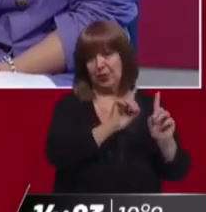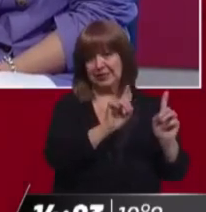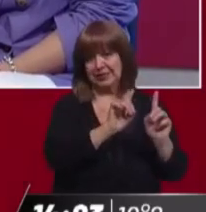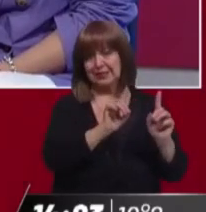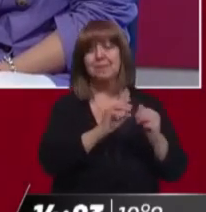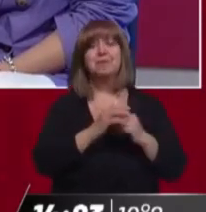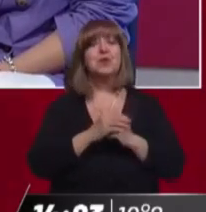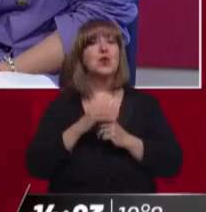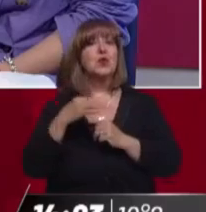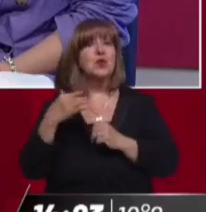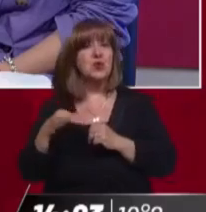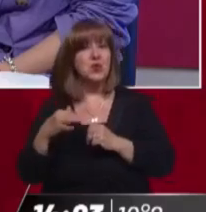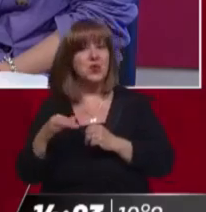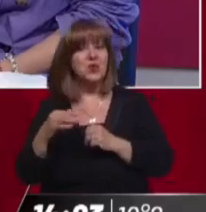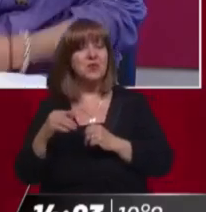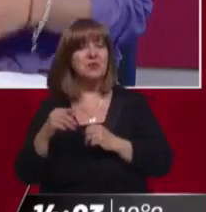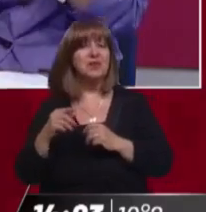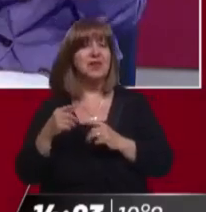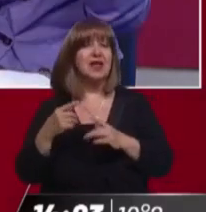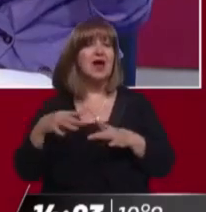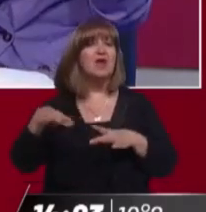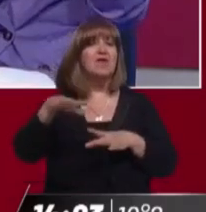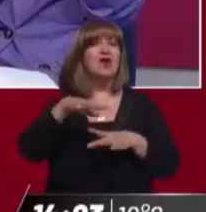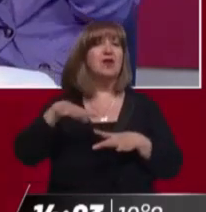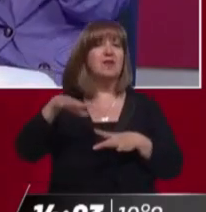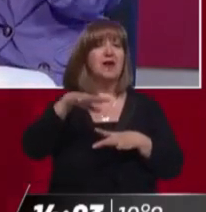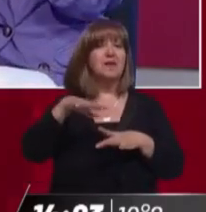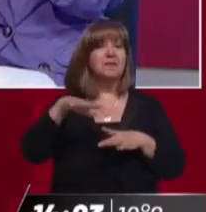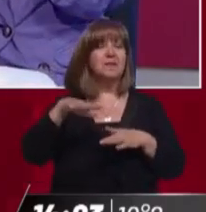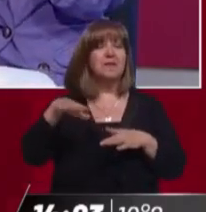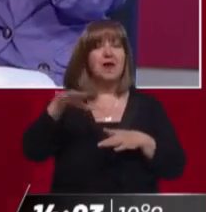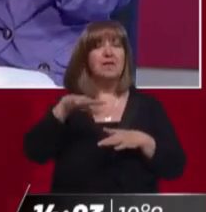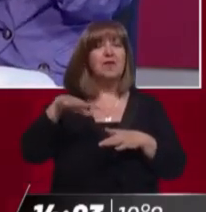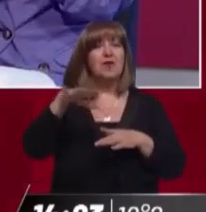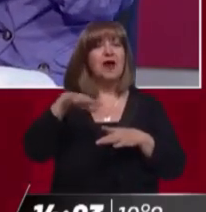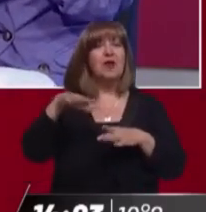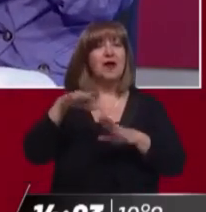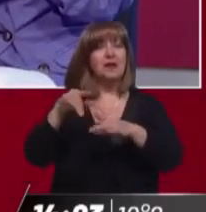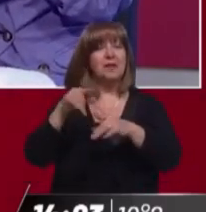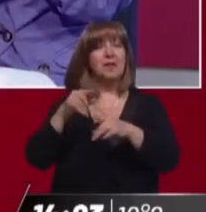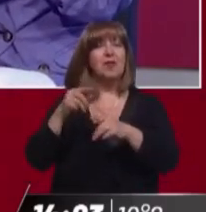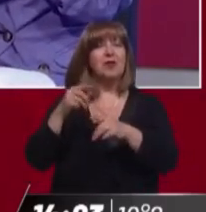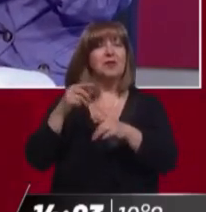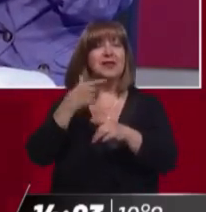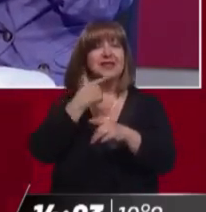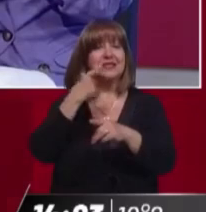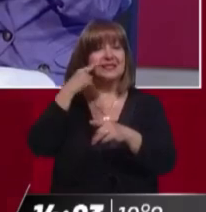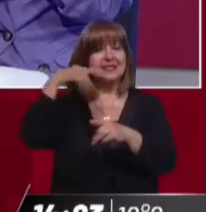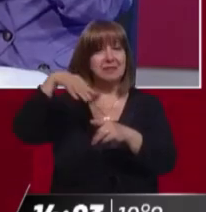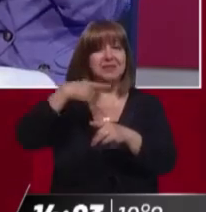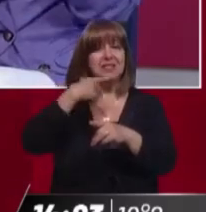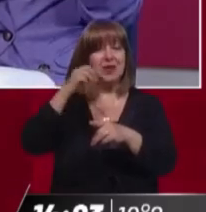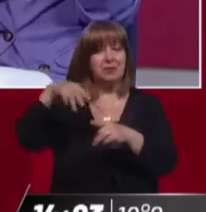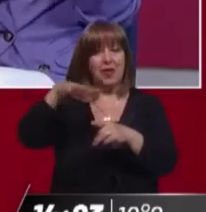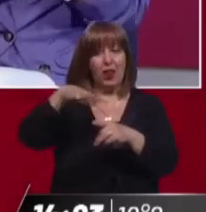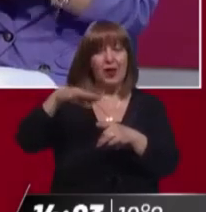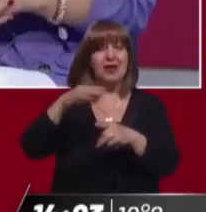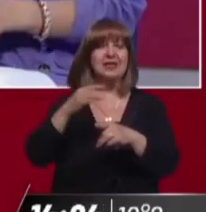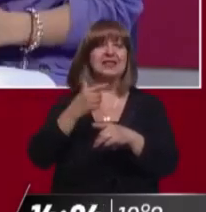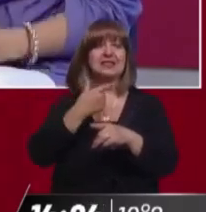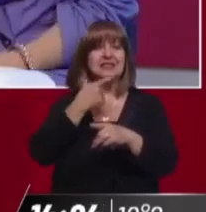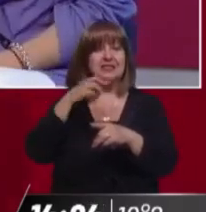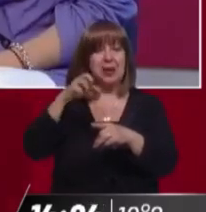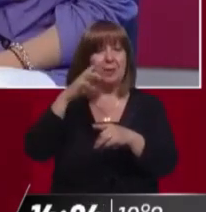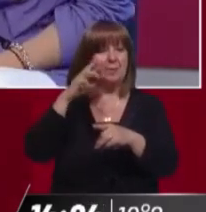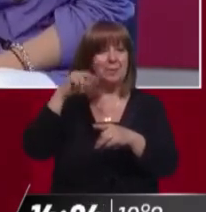en un tweet a hacer una burla como si él recibiera una llamada de que se estaban llevando